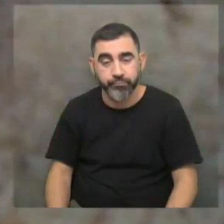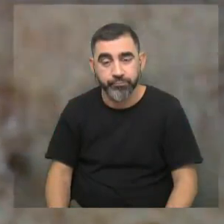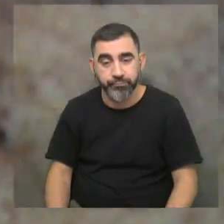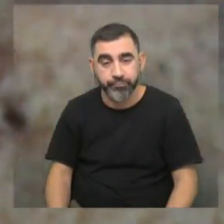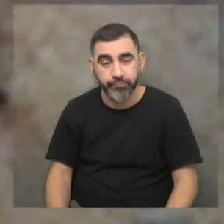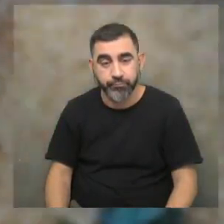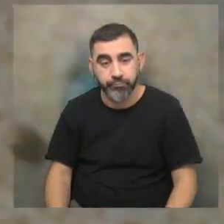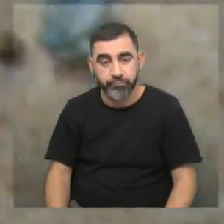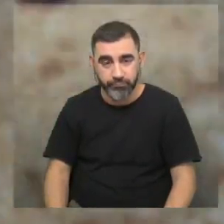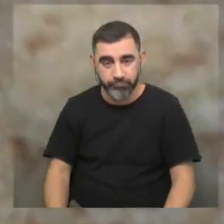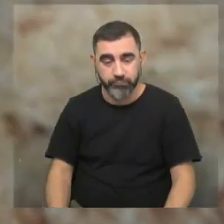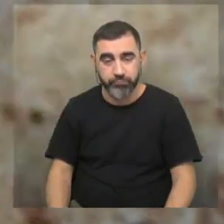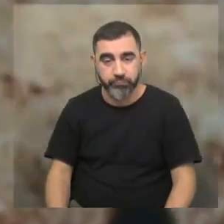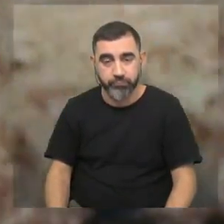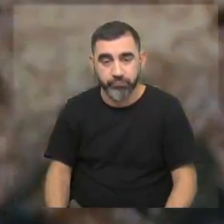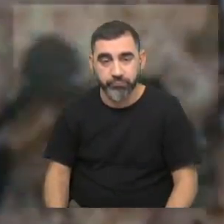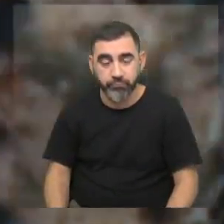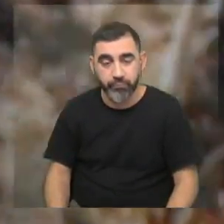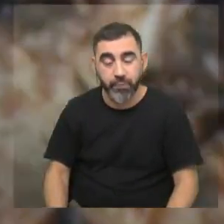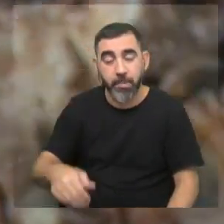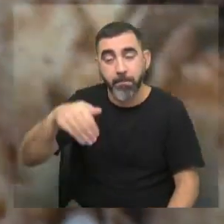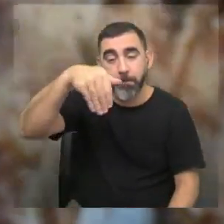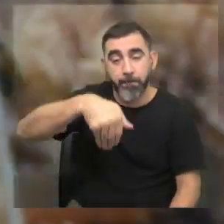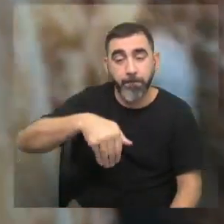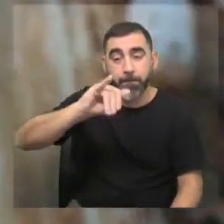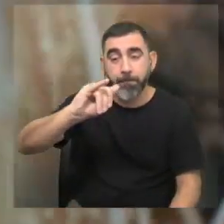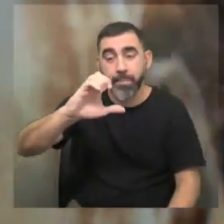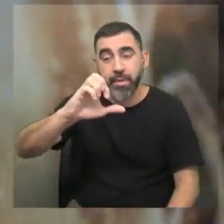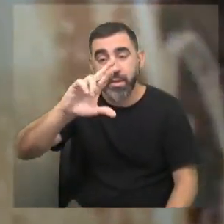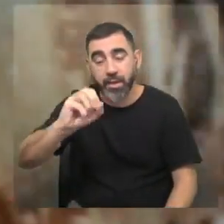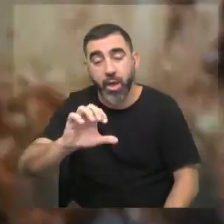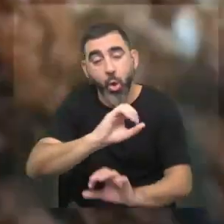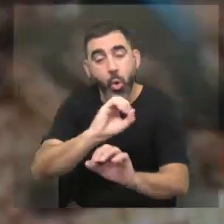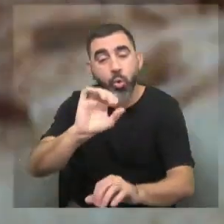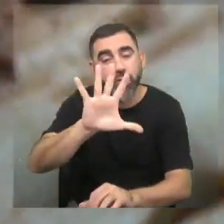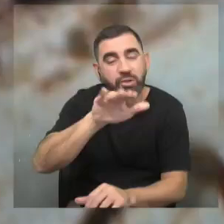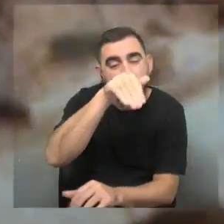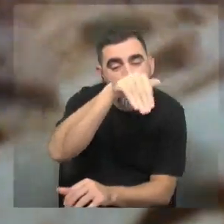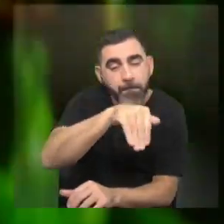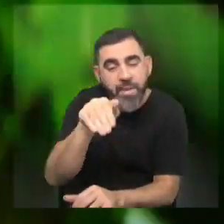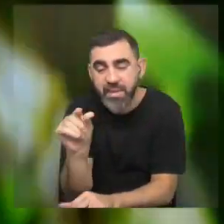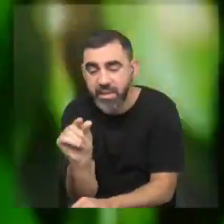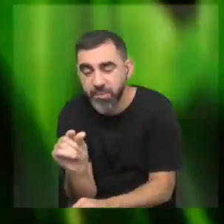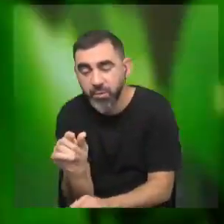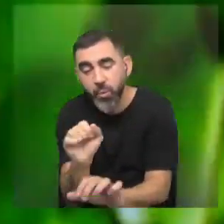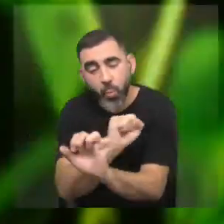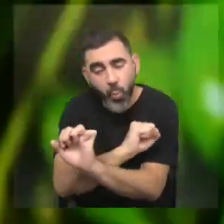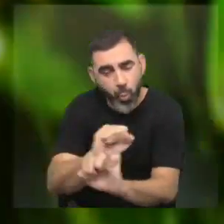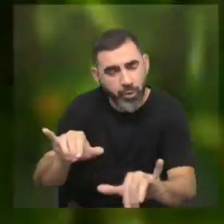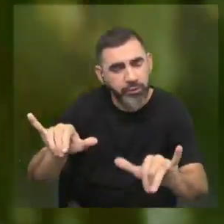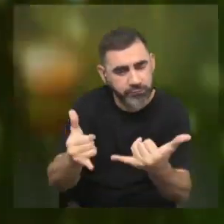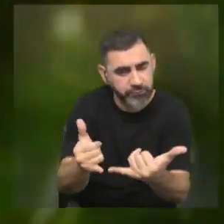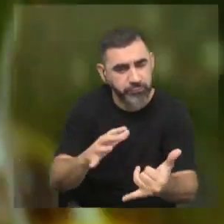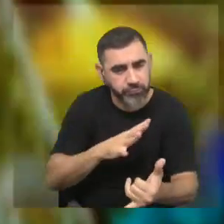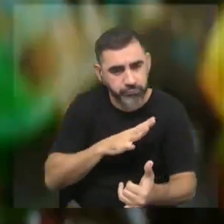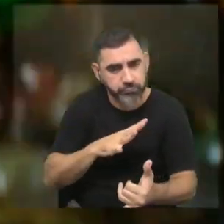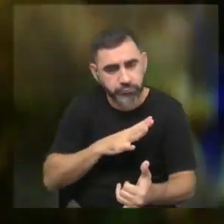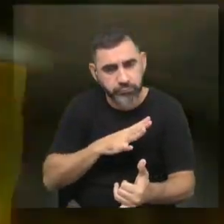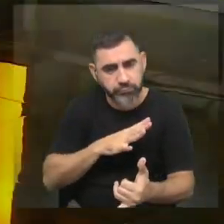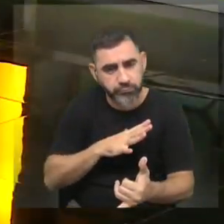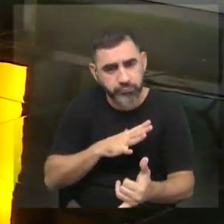esperaba que esa misión, conocida como prueba de vuelo con tripulación, durara solo 10 días, pero se ha extendido ya varias veces por